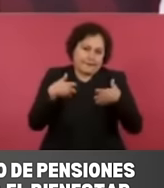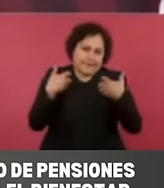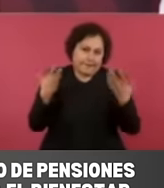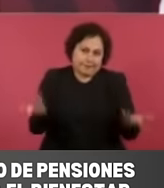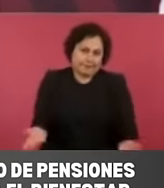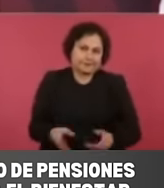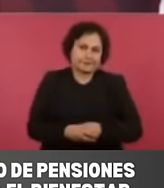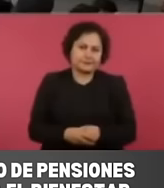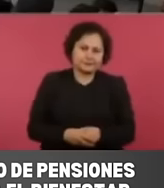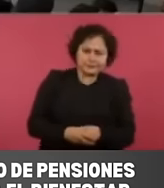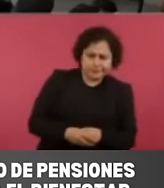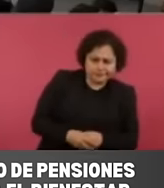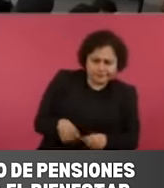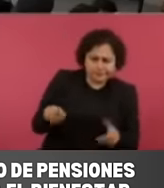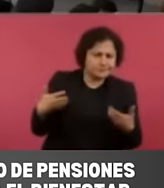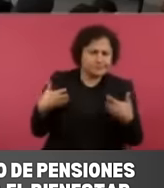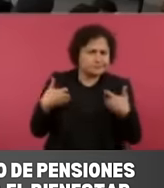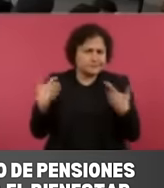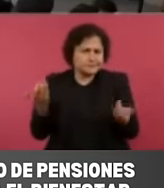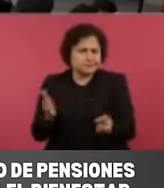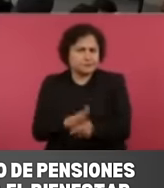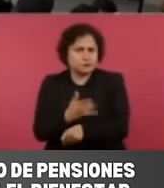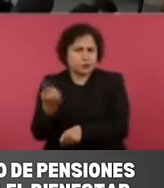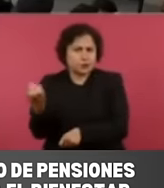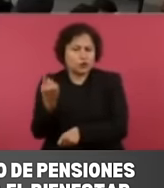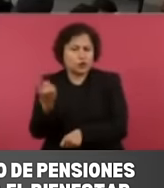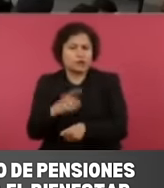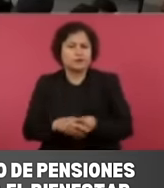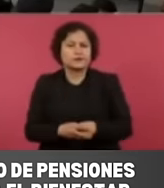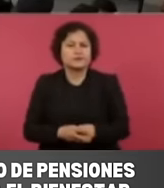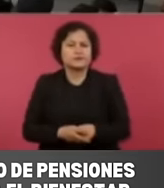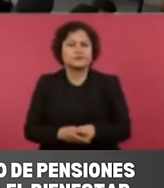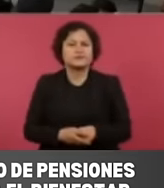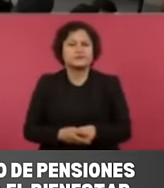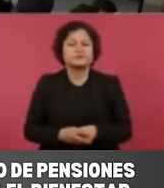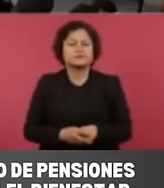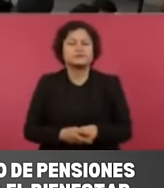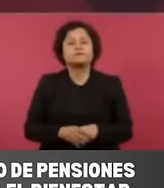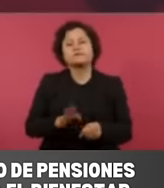¿Por qué está inconforme? Porque cuando llegamos,